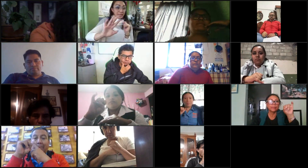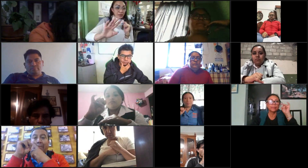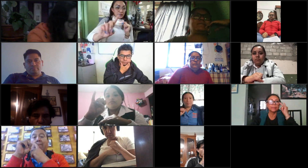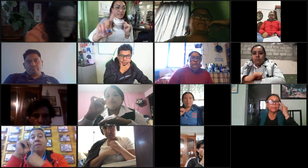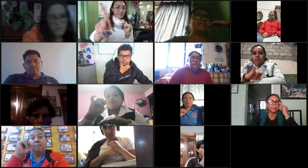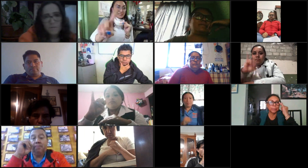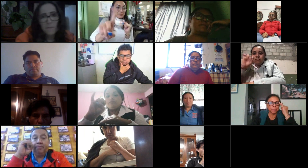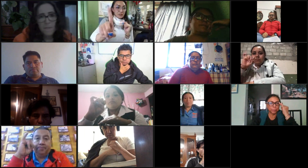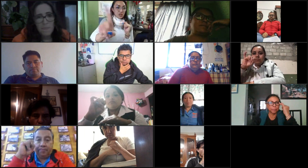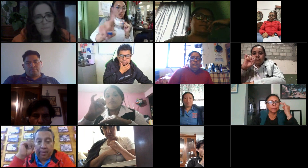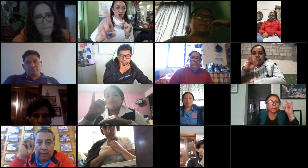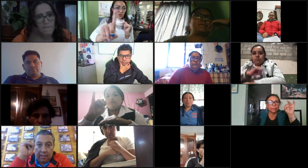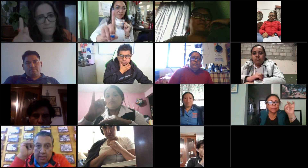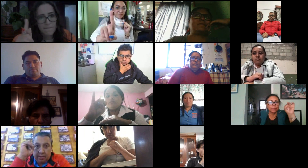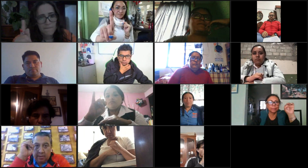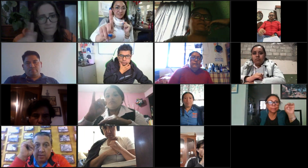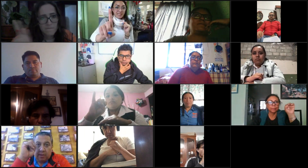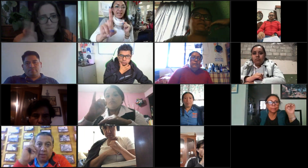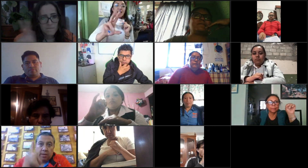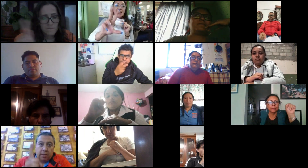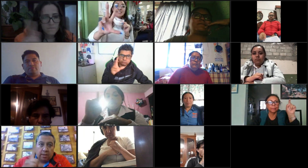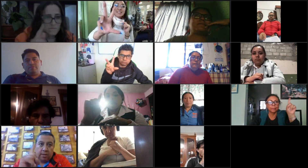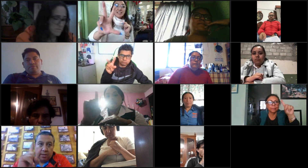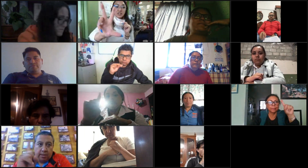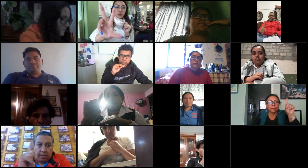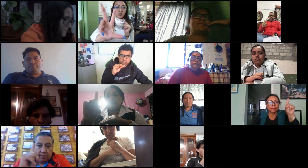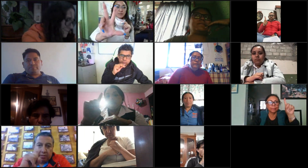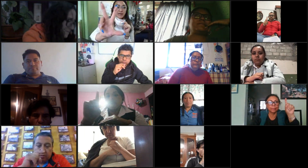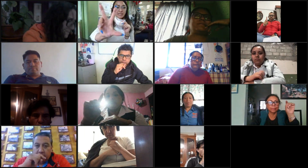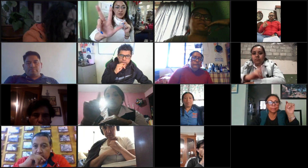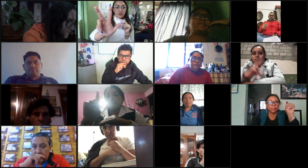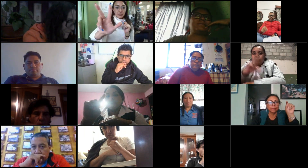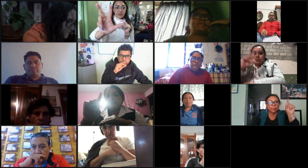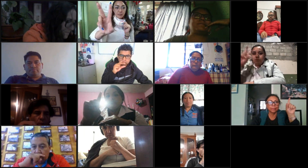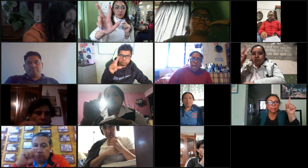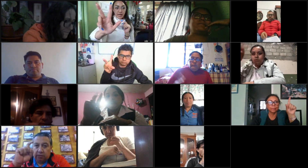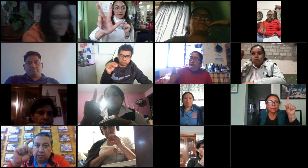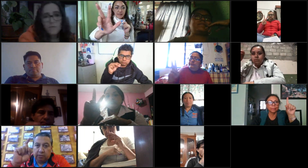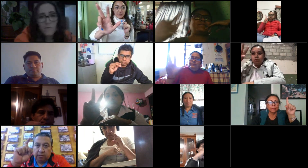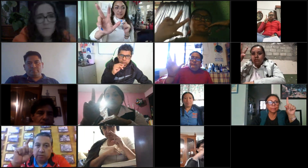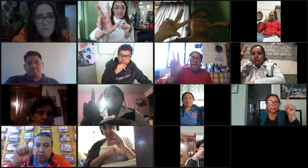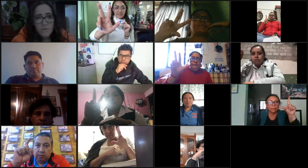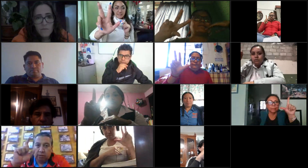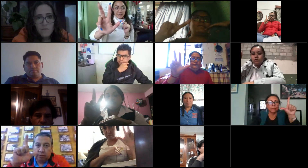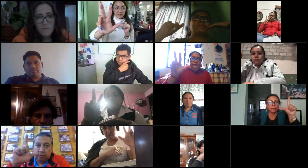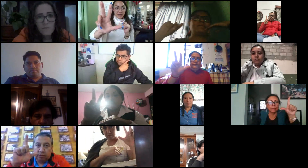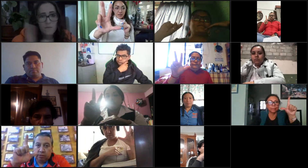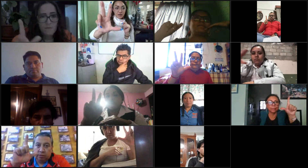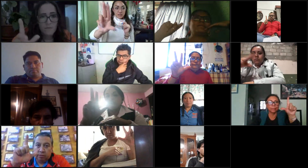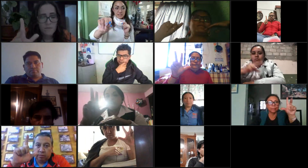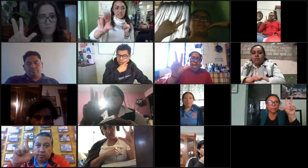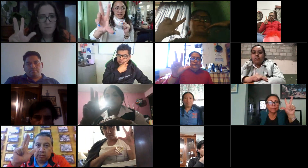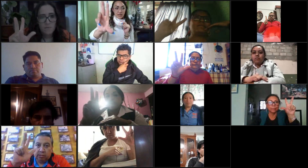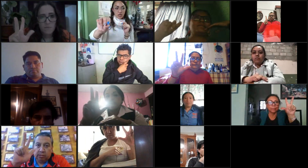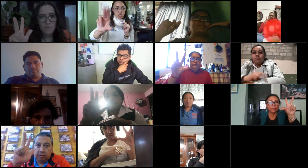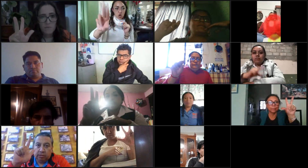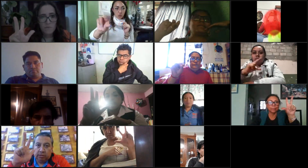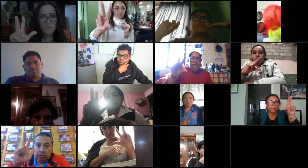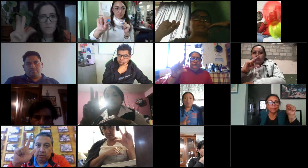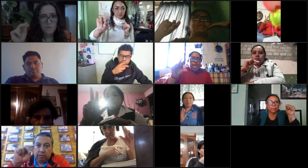de manera coloquial decimos no. La seña de no va a ir con pulgar, índice y medio y se